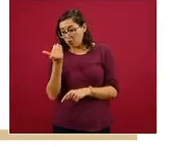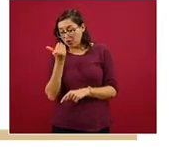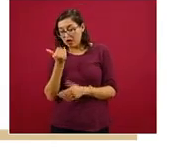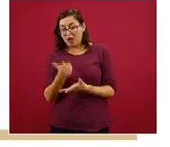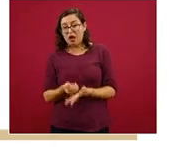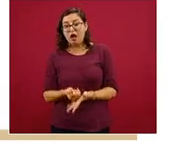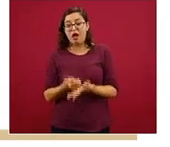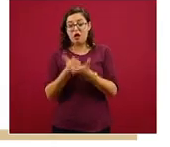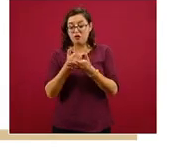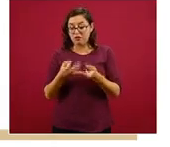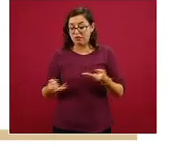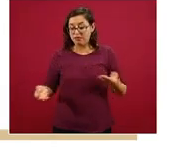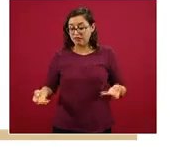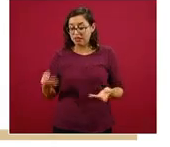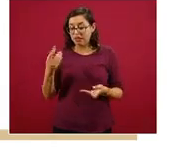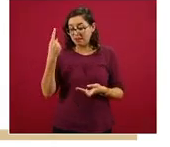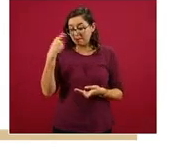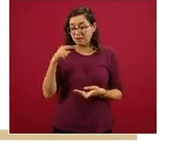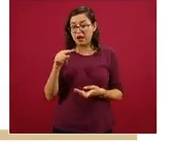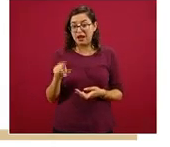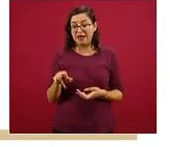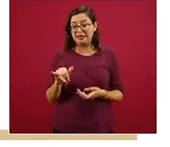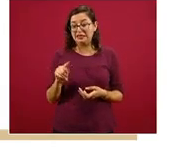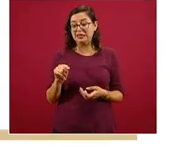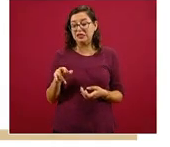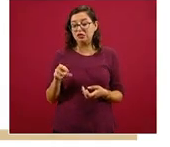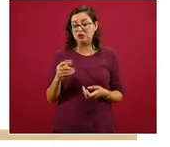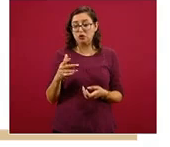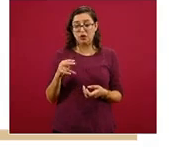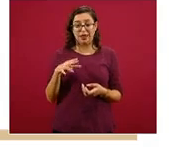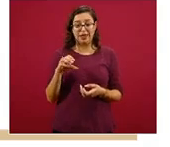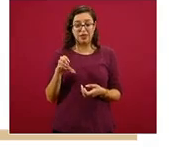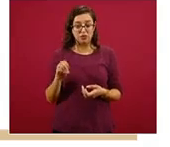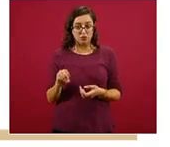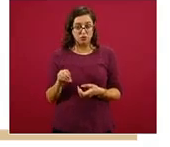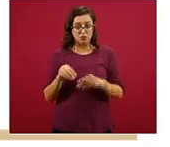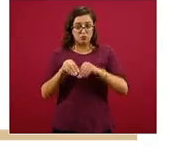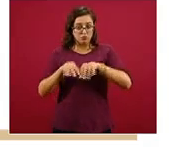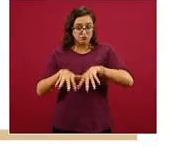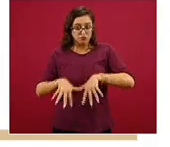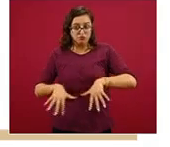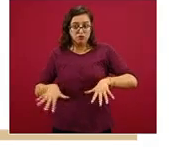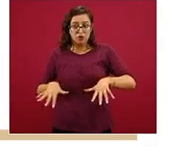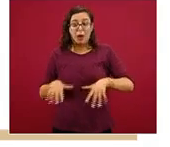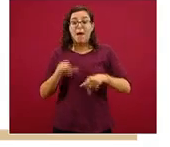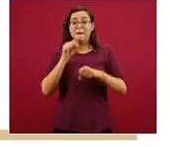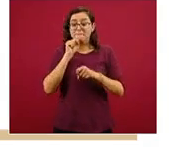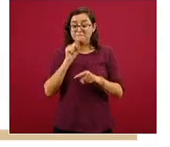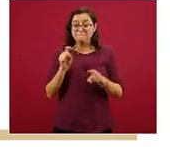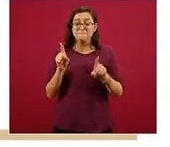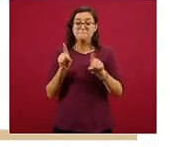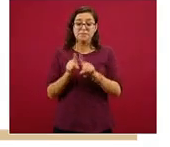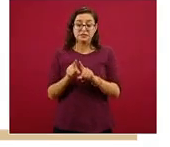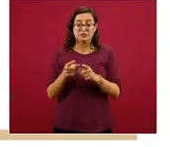nitrógeno en los suelos a través de la asociación con rizobios y generan un aporte de